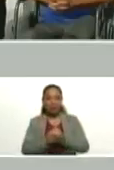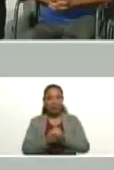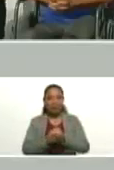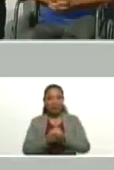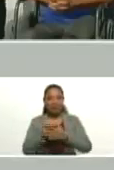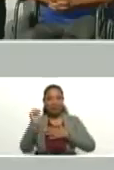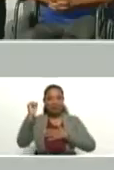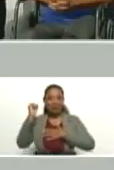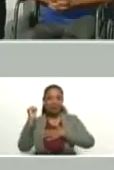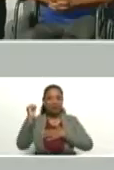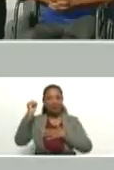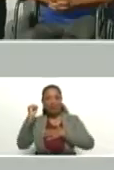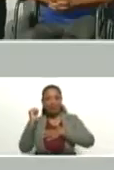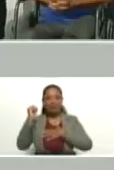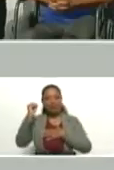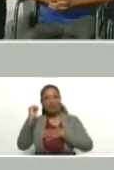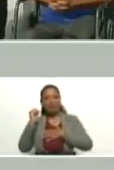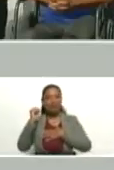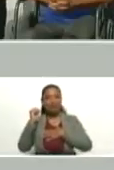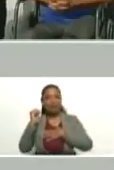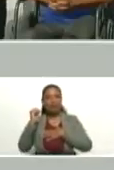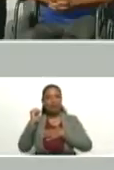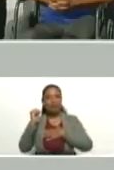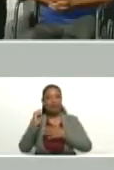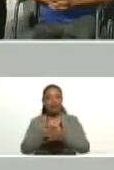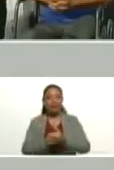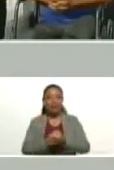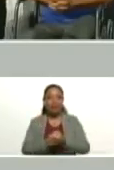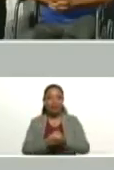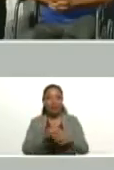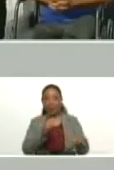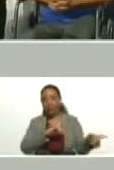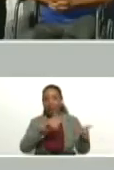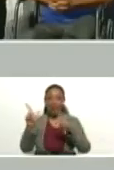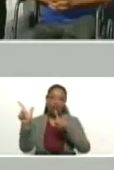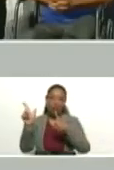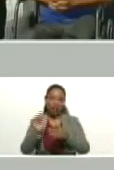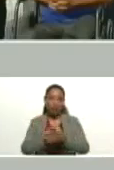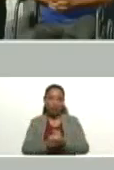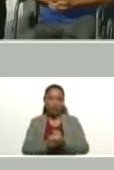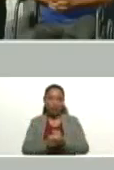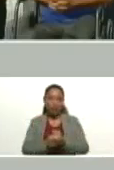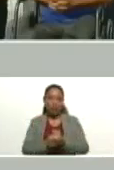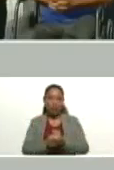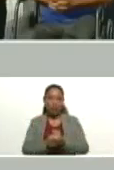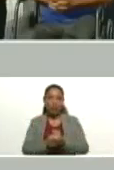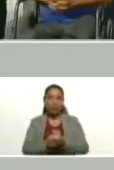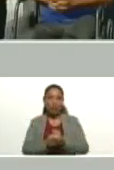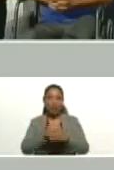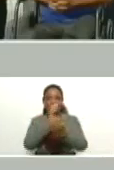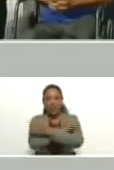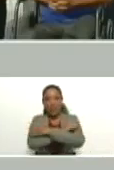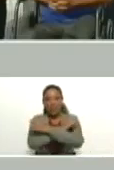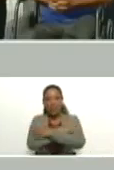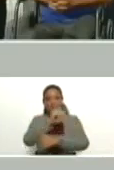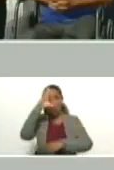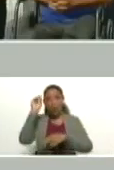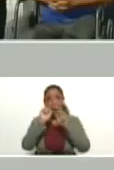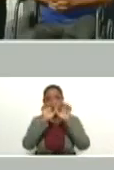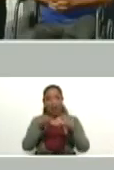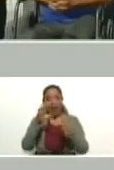racarrán, racarrán, racarrán, pim, pum, pam, y listo. ¿Ah? Bueno, felicidades. Que Dios bendiga al